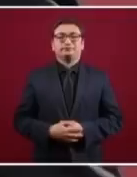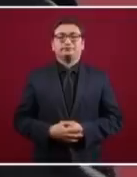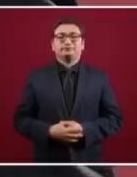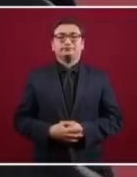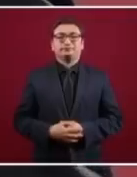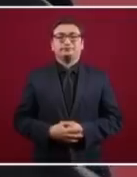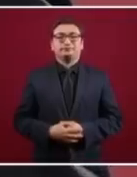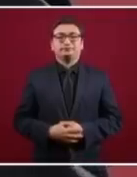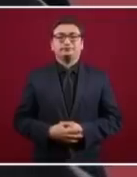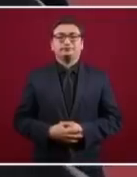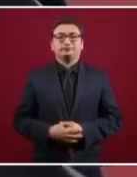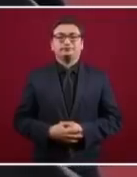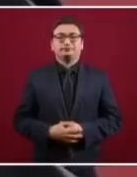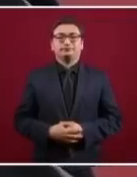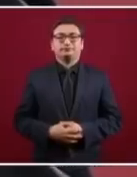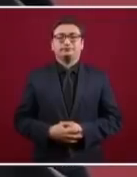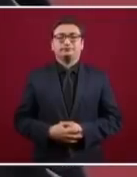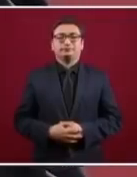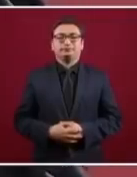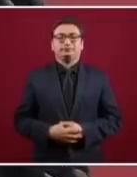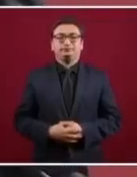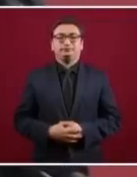y ponernos